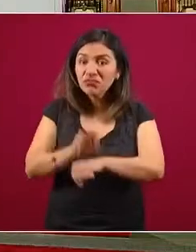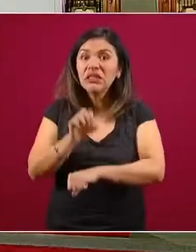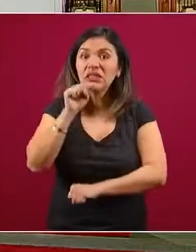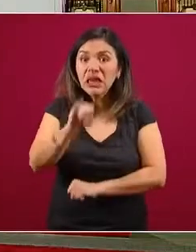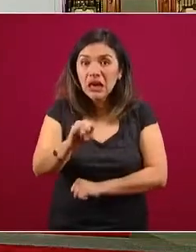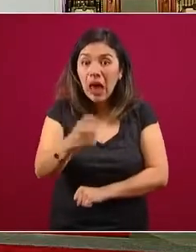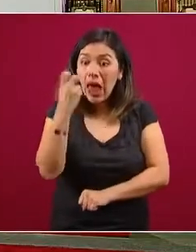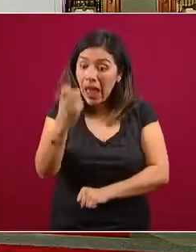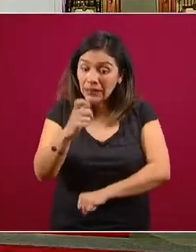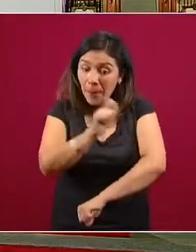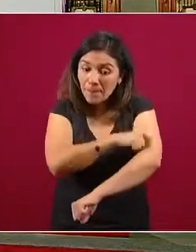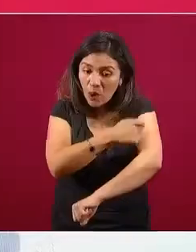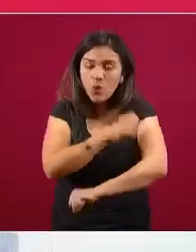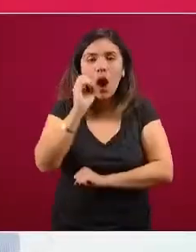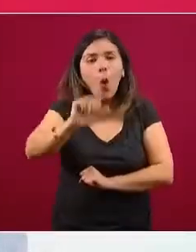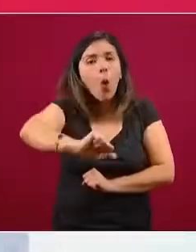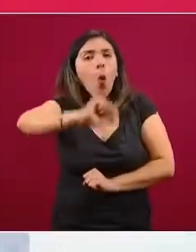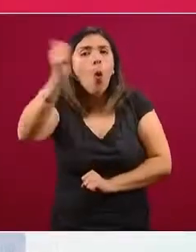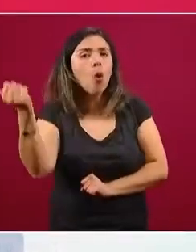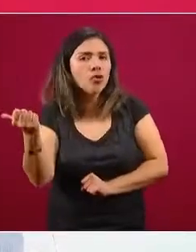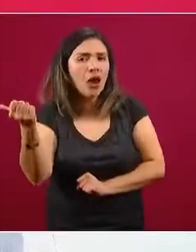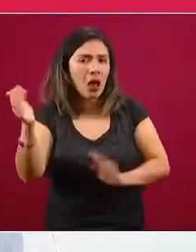o cualquier otra vacuna.